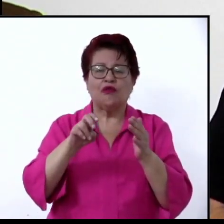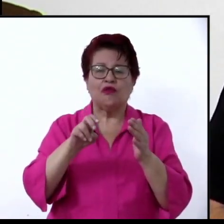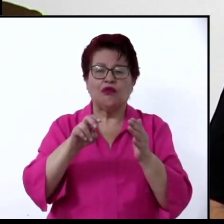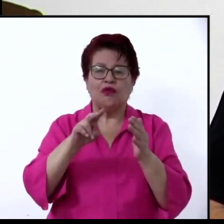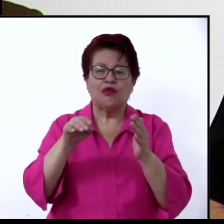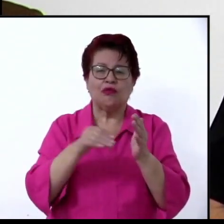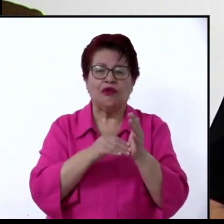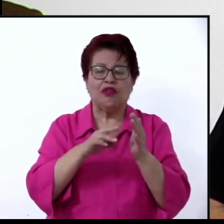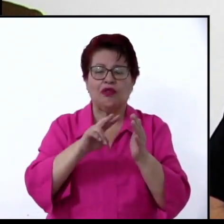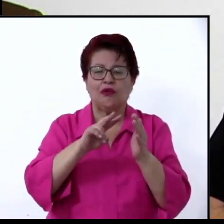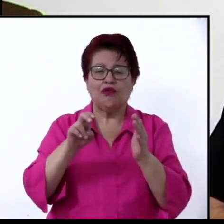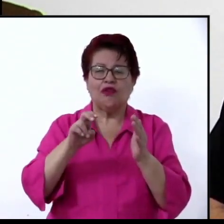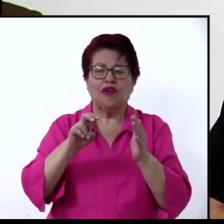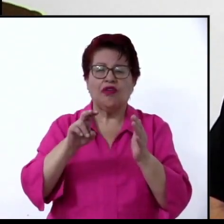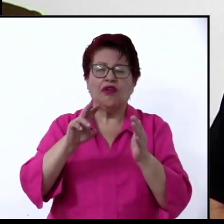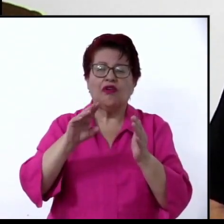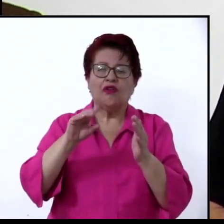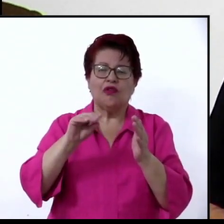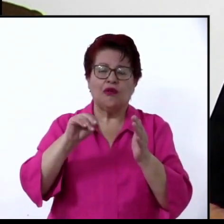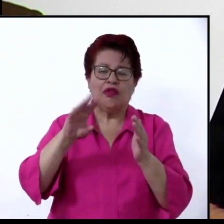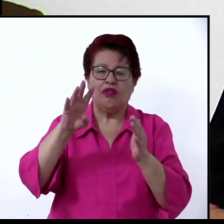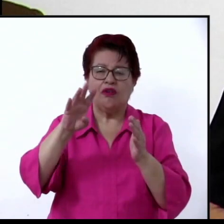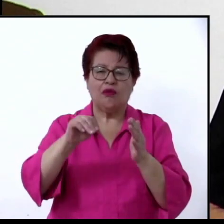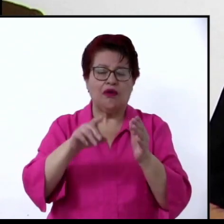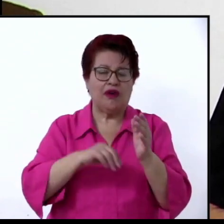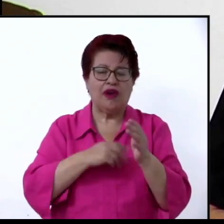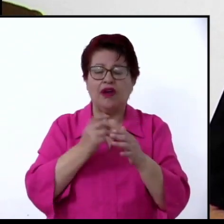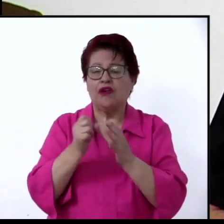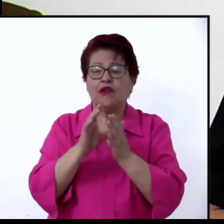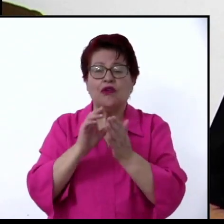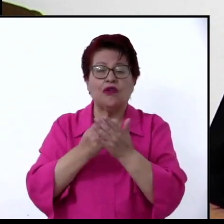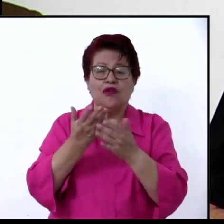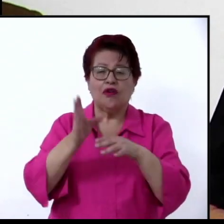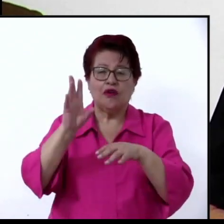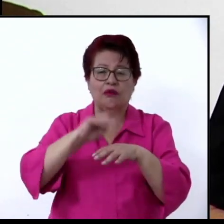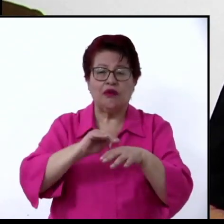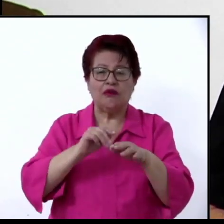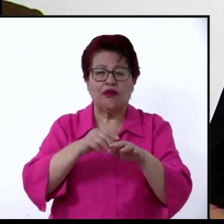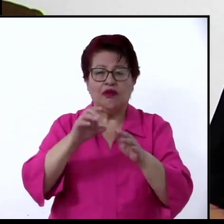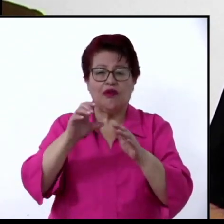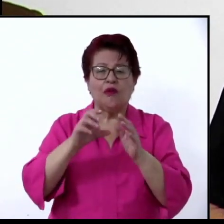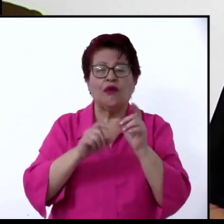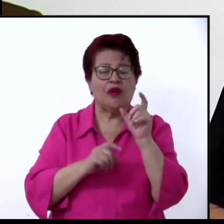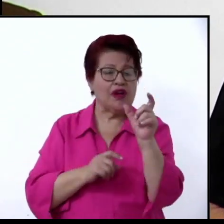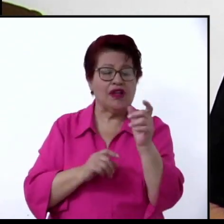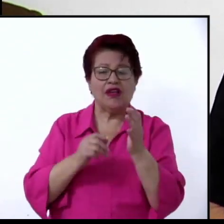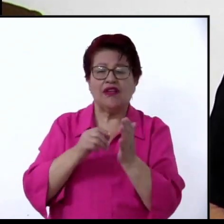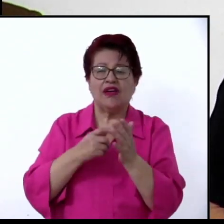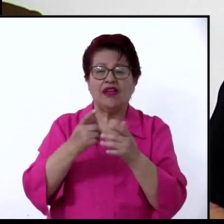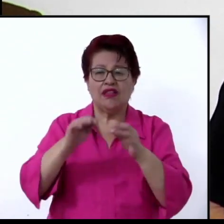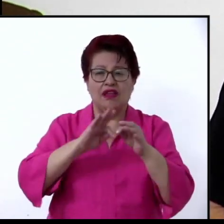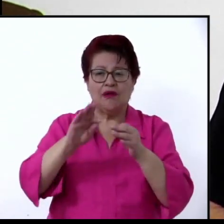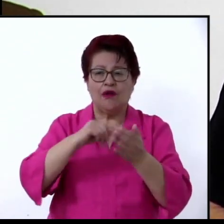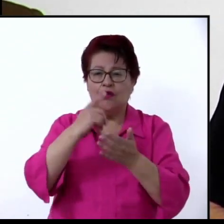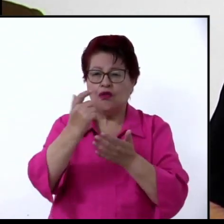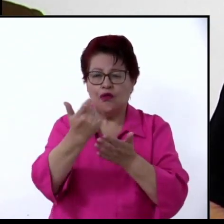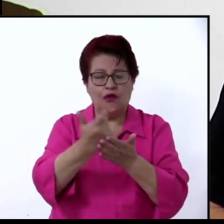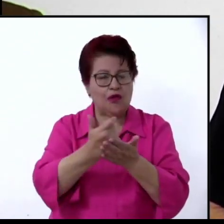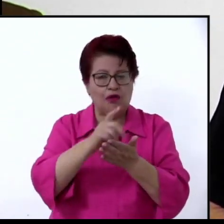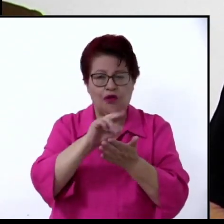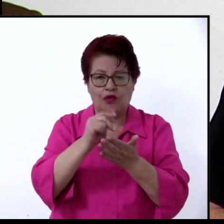2.299 personas acudieron a solicitar una credencial de trabajo no asalariado. Se han